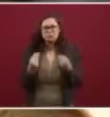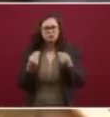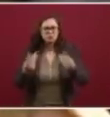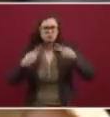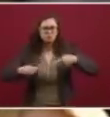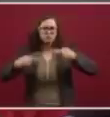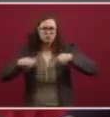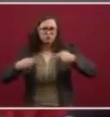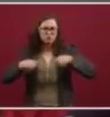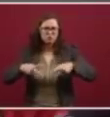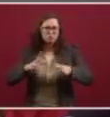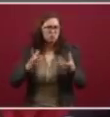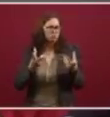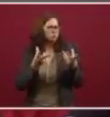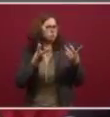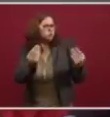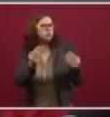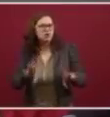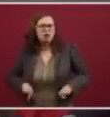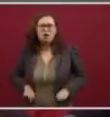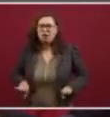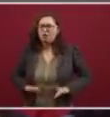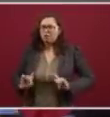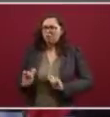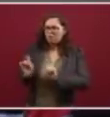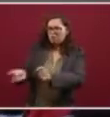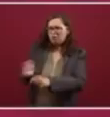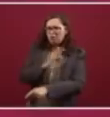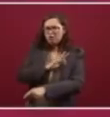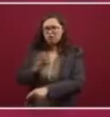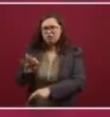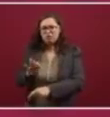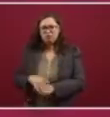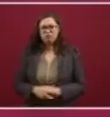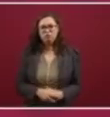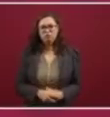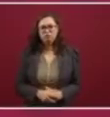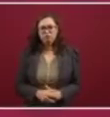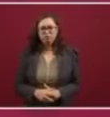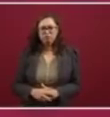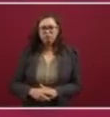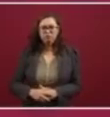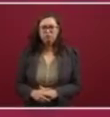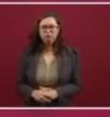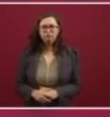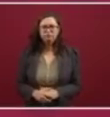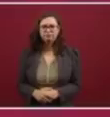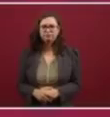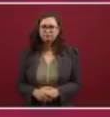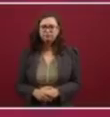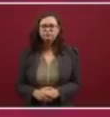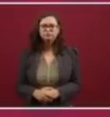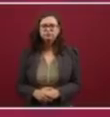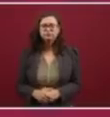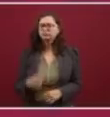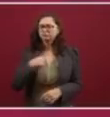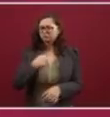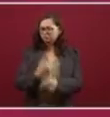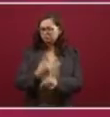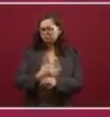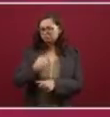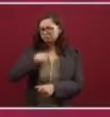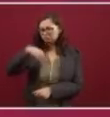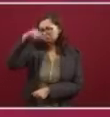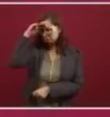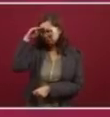pueden desempeñar esos puestos. Bueno, en este caso no creo yo que haya nepotismo,